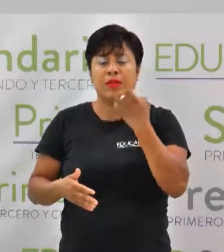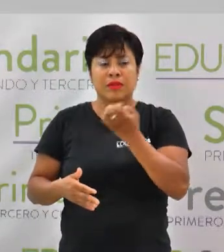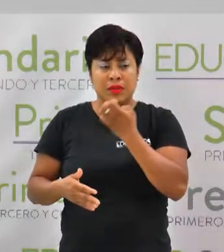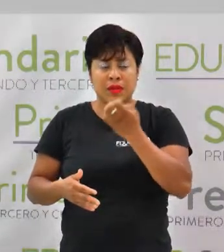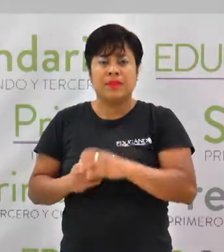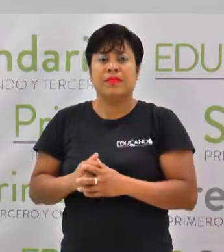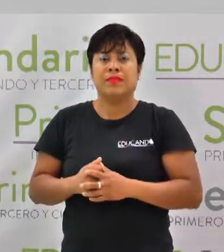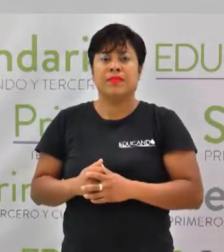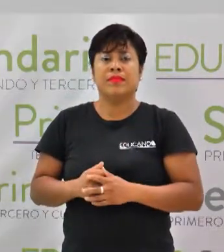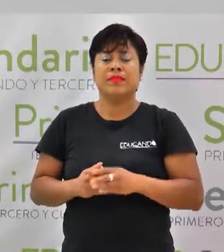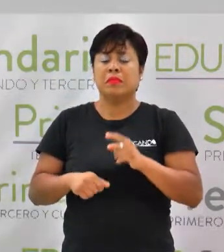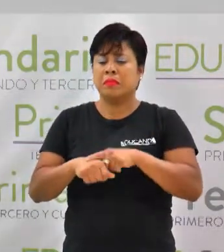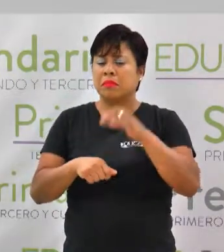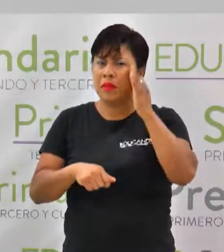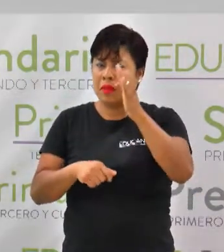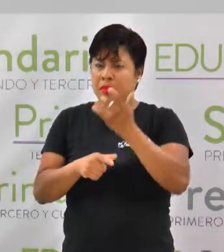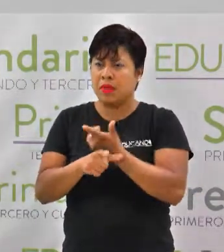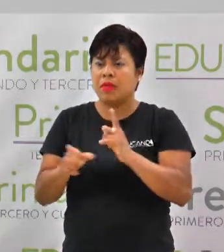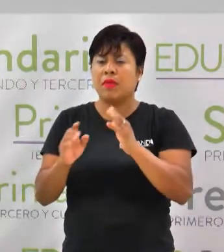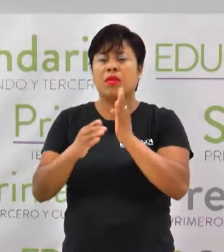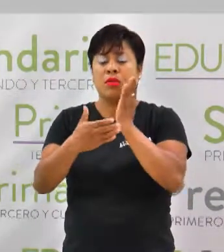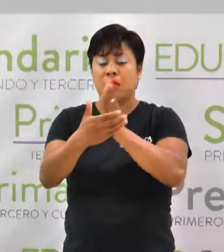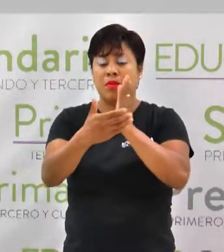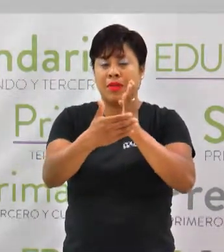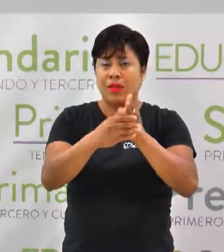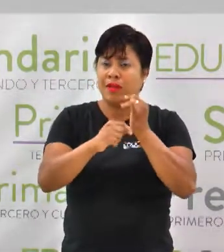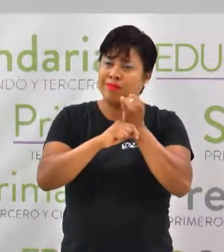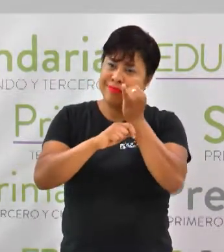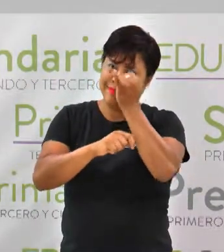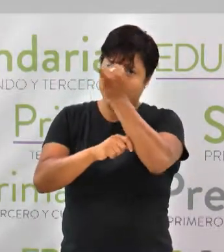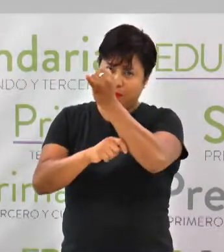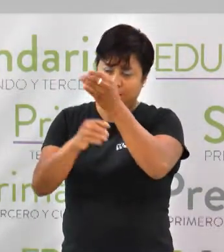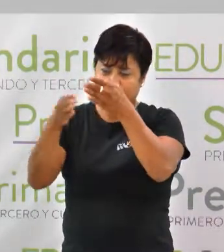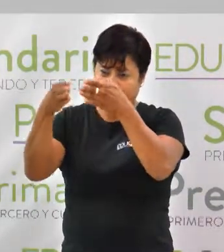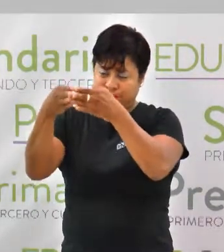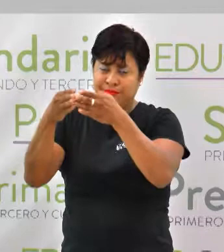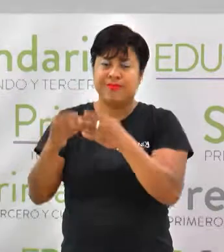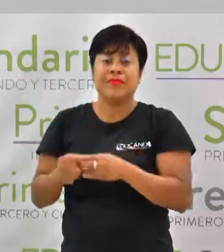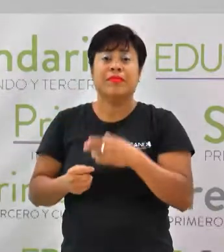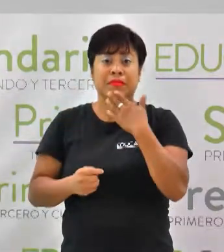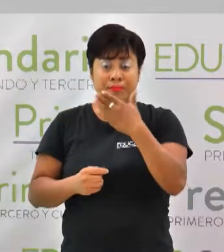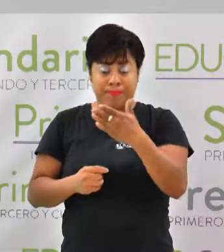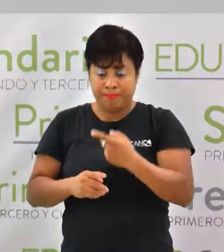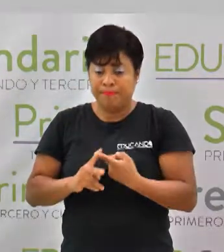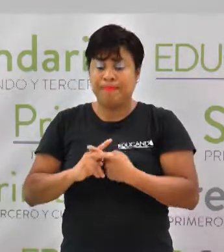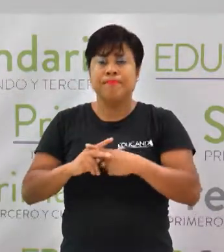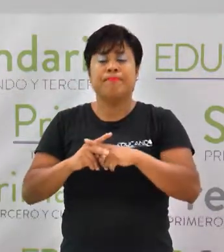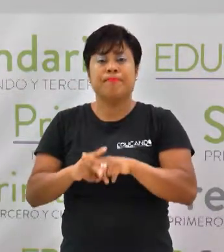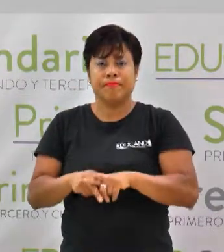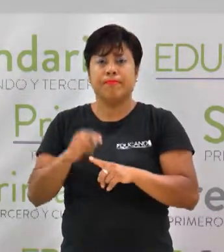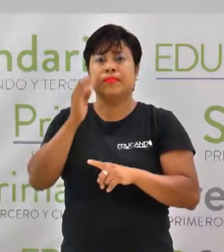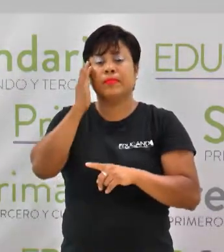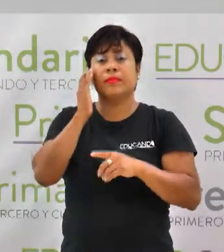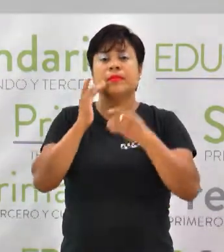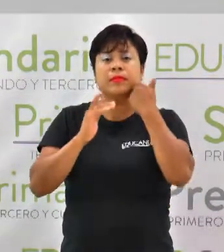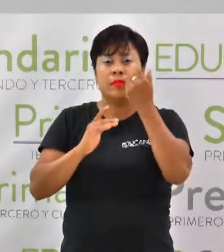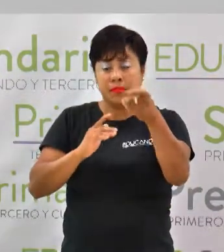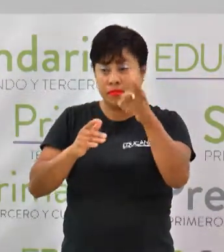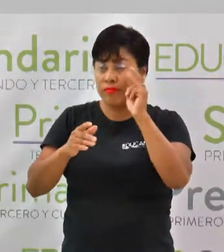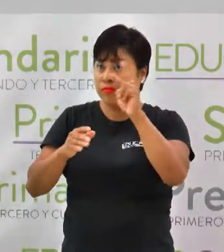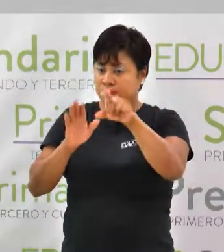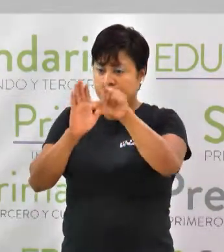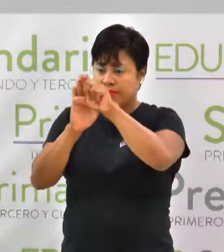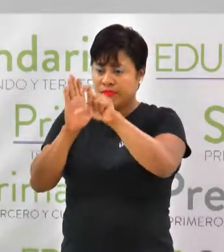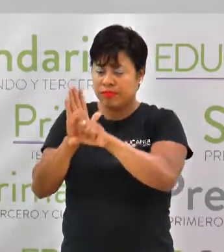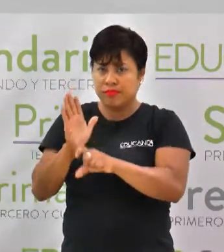escuela, en tus ratos libres, en tu biblioteca de rincón. Bien, vamos a iniciar. Te pido que observes